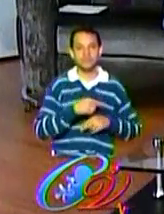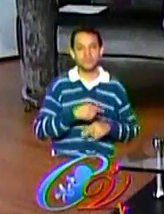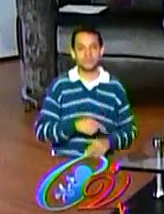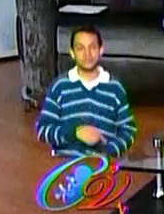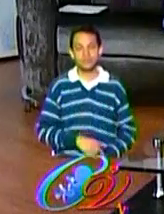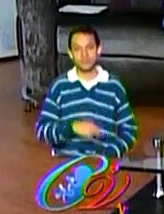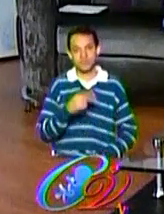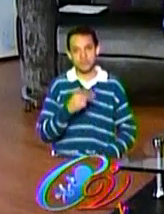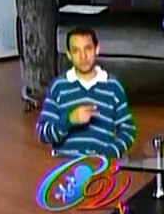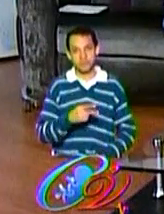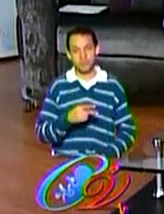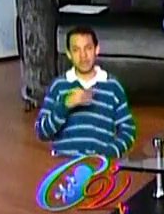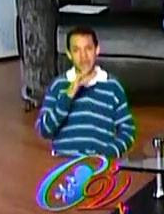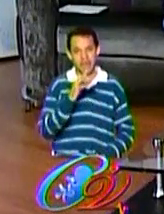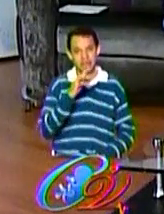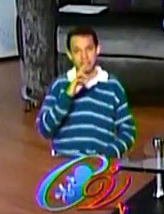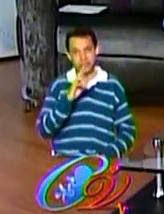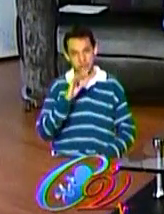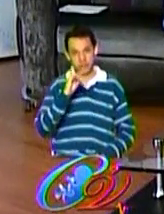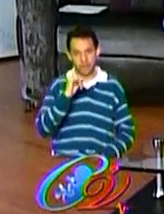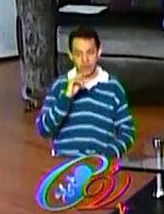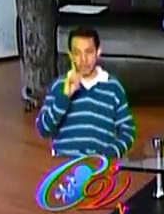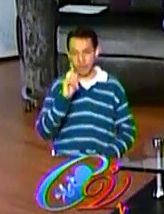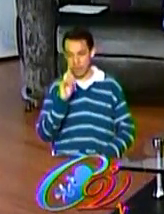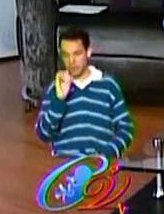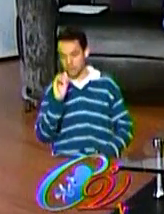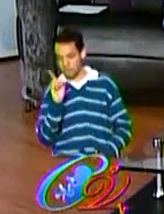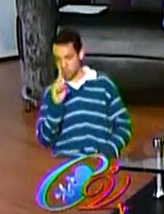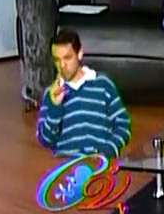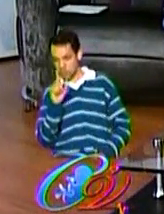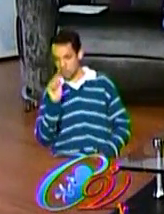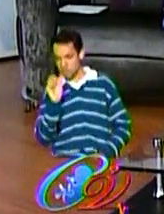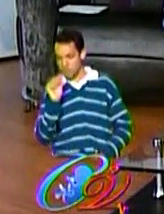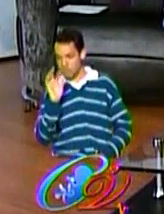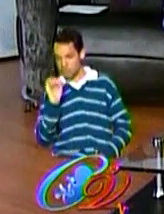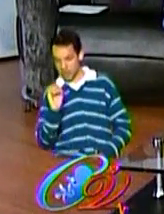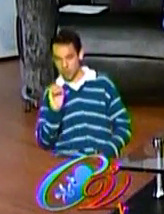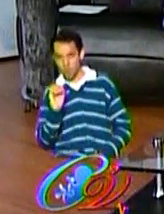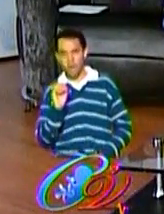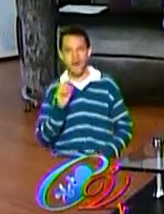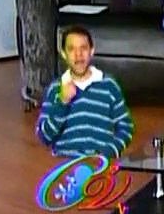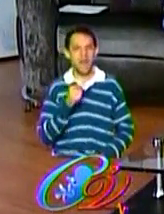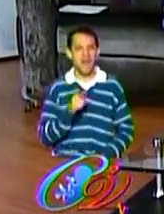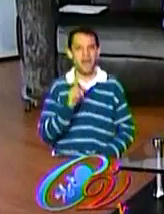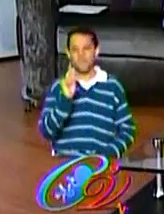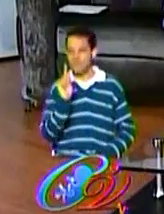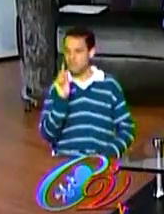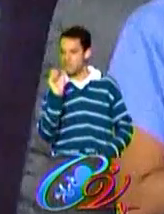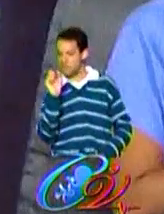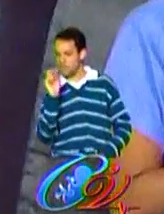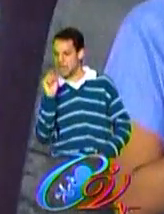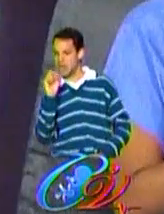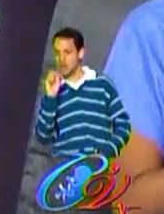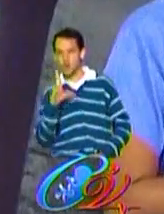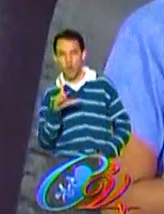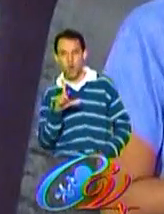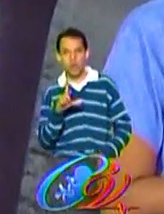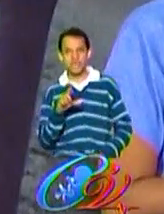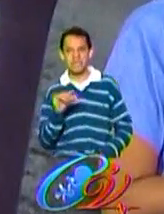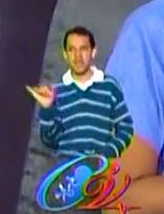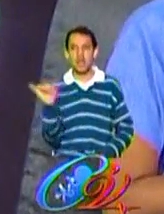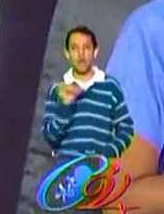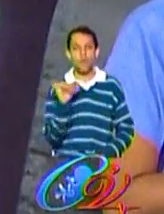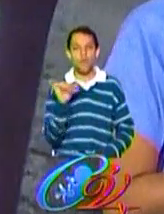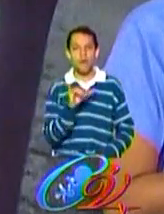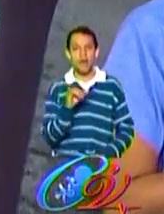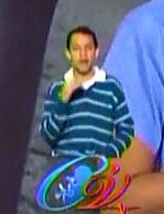Bifosfenol trifosfato A. Que es como es un fenol, es como un inductor hormonal. Un estrógeno, simula lo que hace un